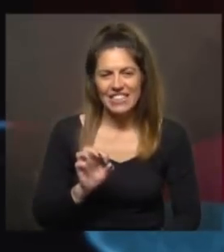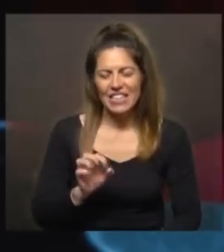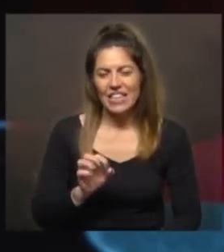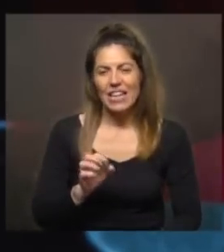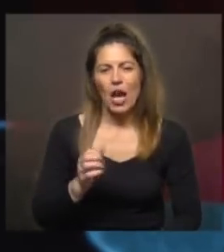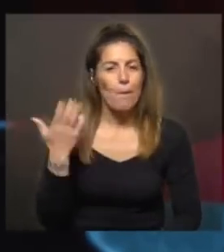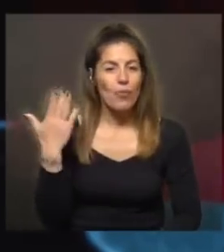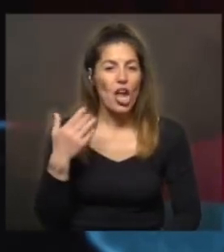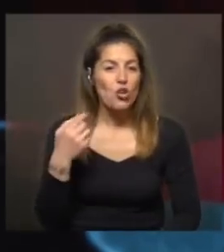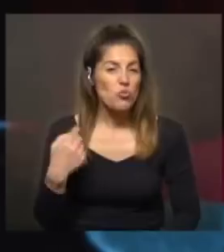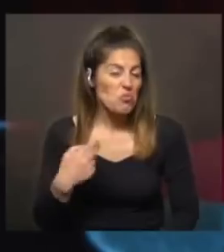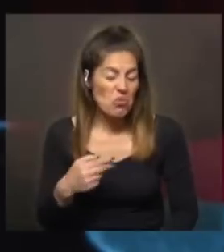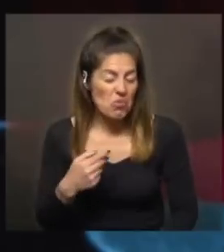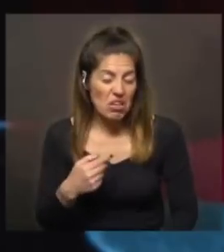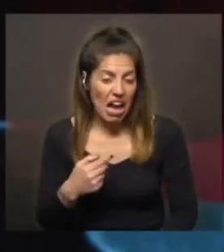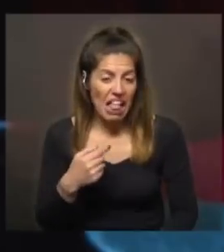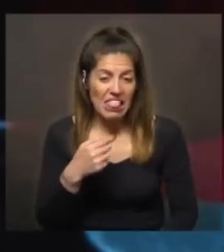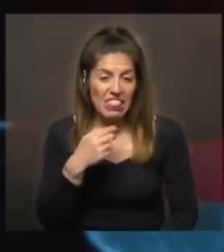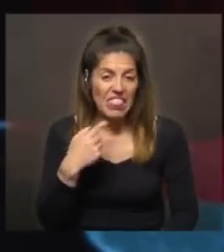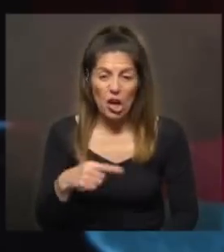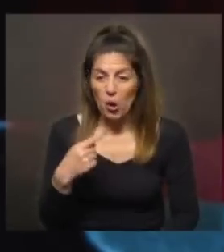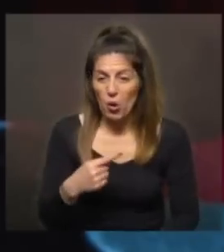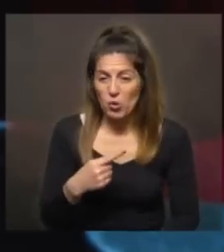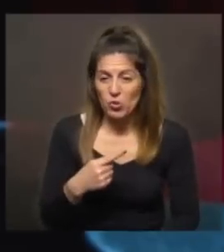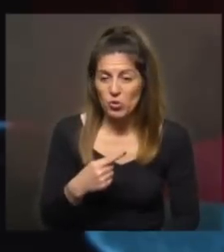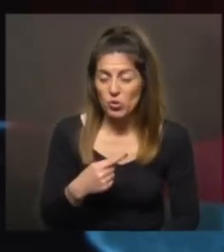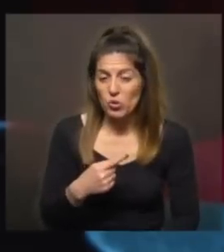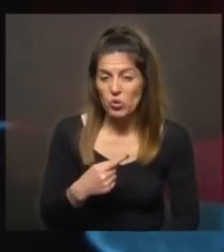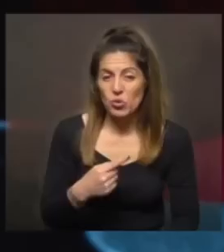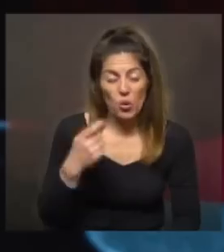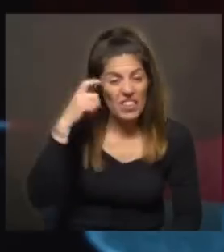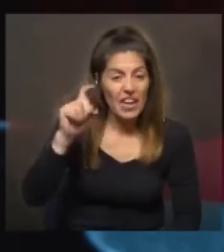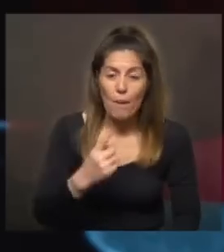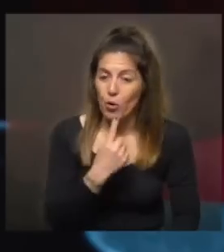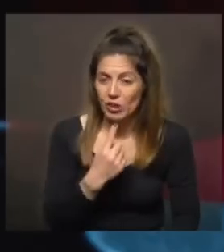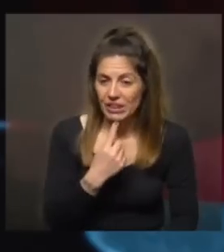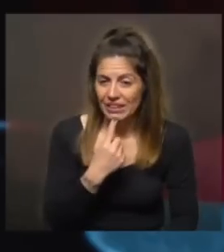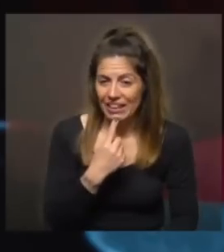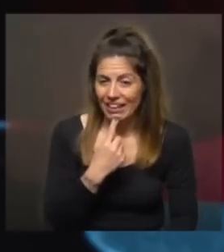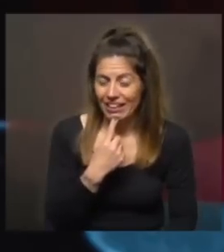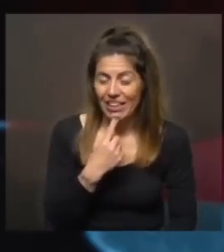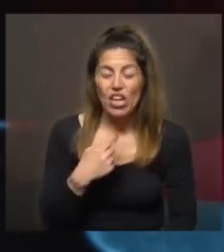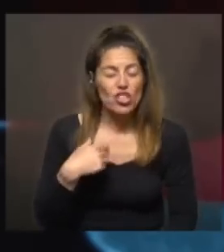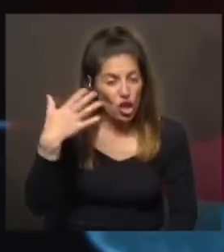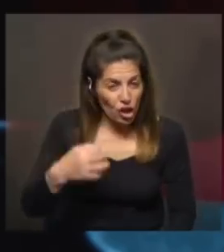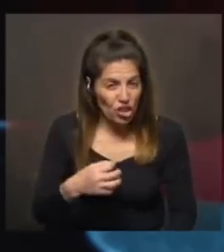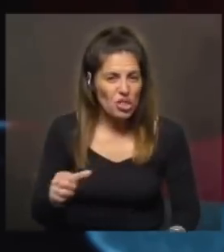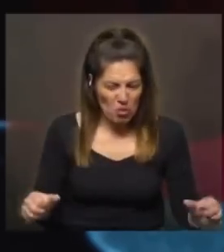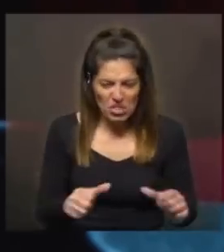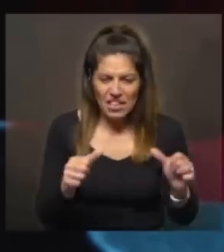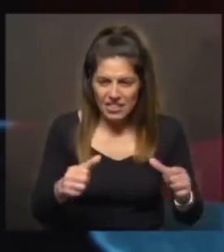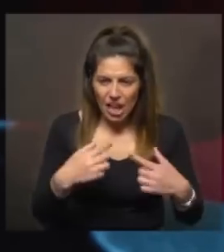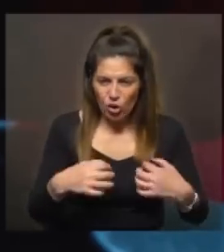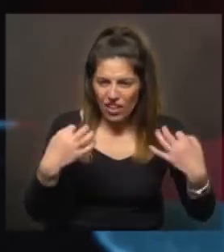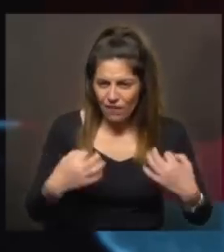ella nunca negó su filiación política Entonces yo creo que Que bueno que si haces las cosas bien y con